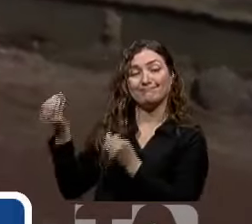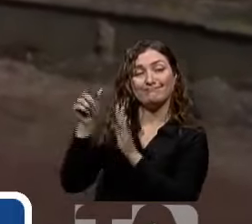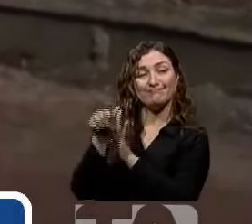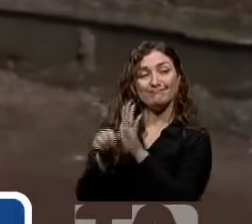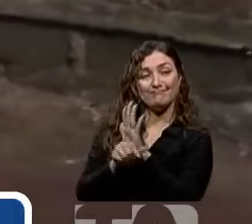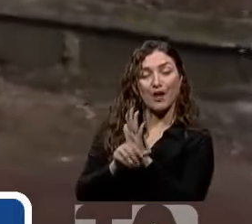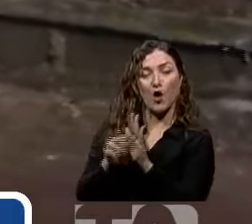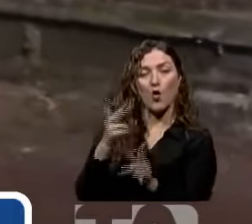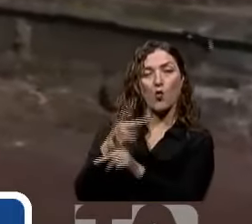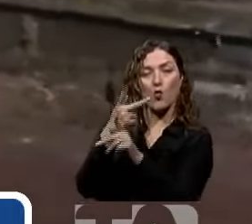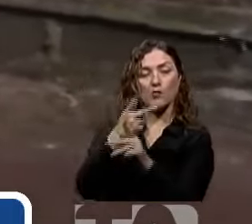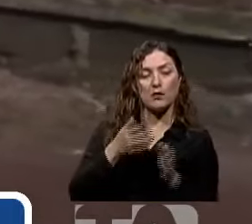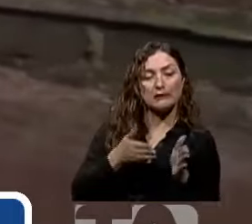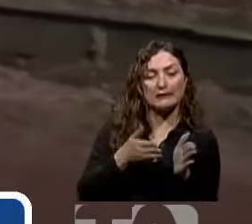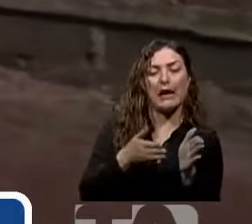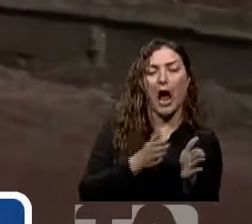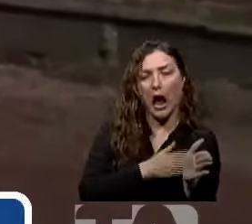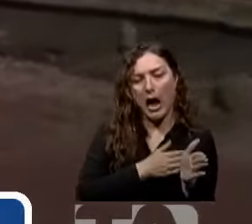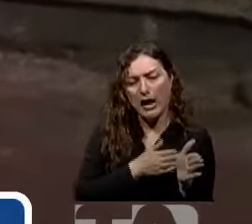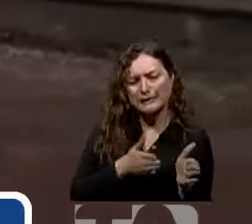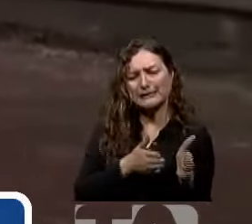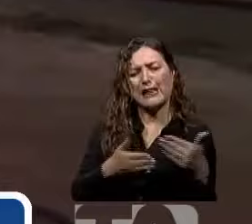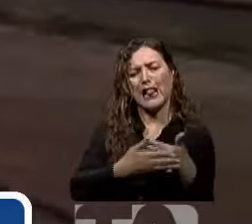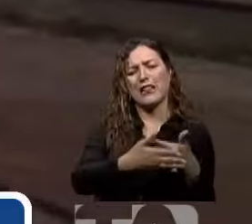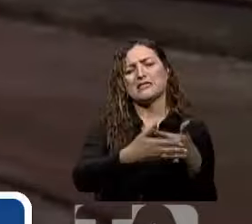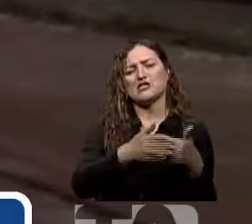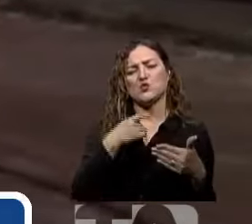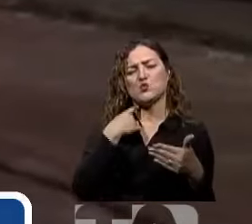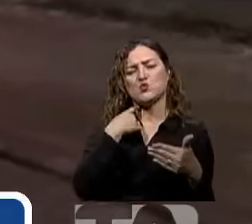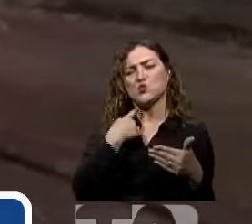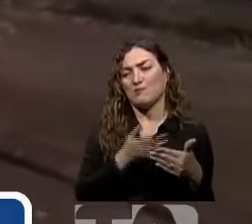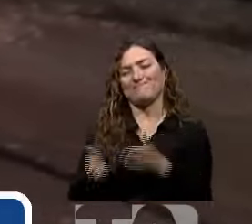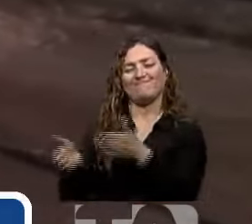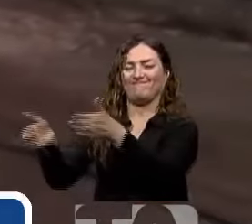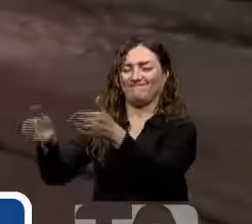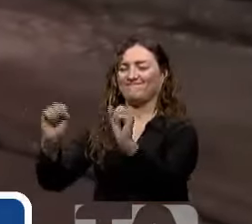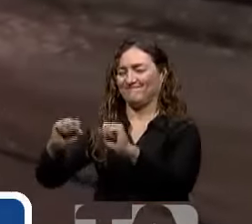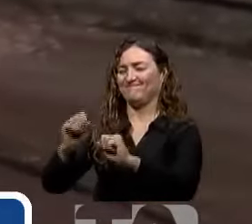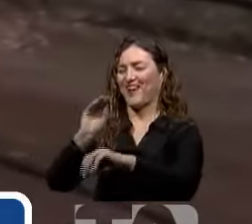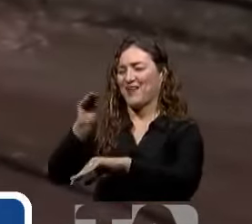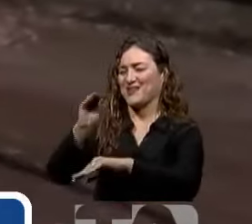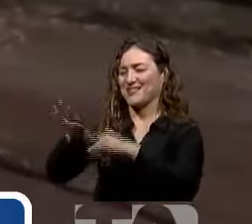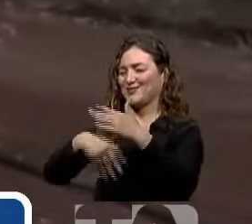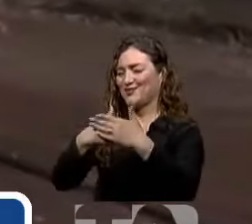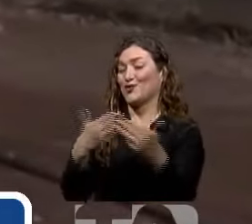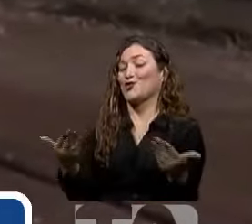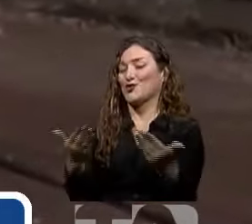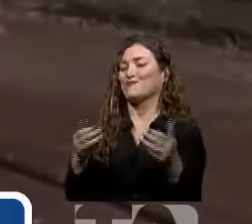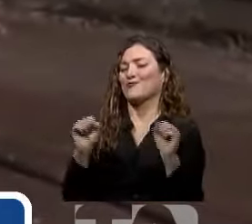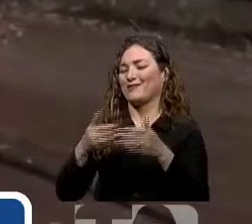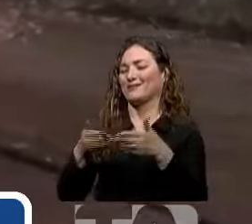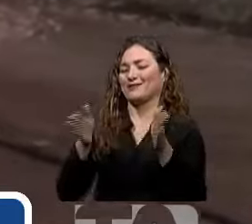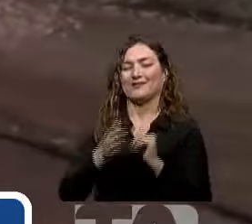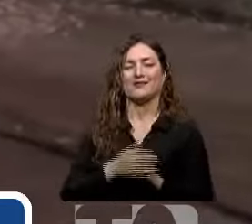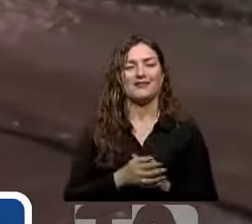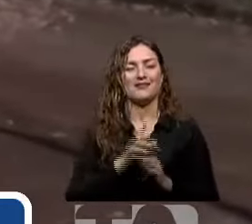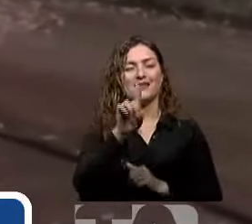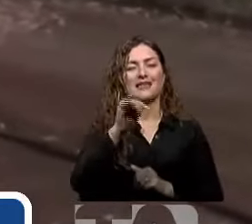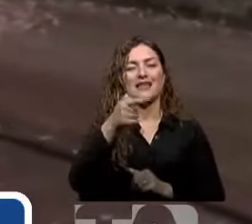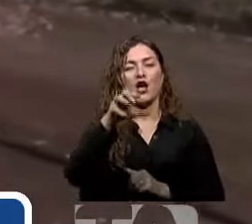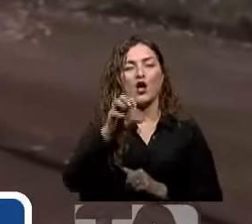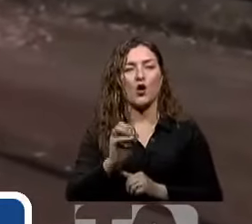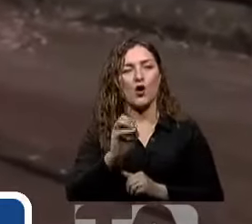la advertencia y las rutas alternas para que no nos afecte el tema de la circulación. Toma en cuenta que la avenida Diego de Almagro va a estar en estos 60 días